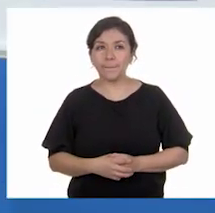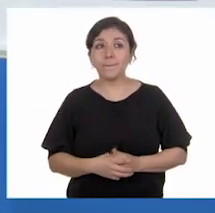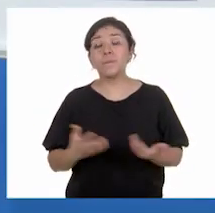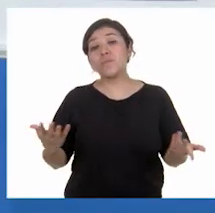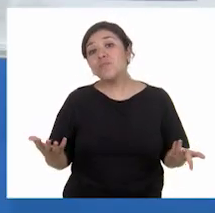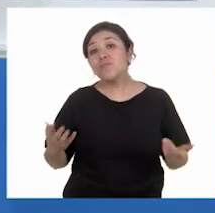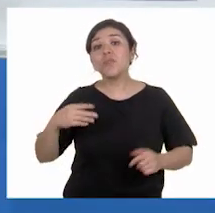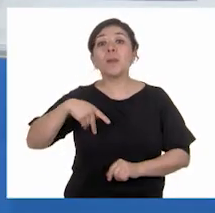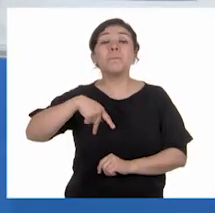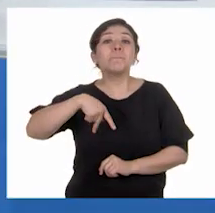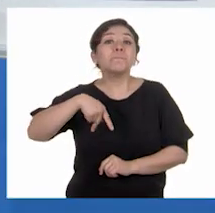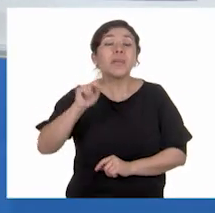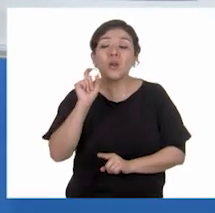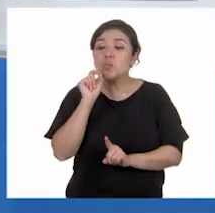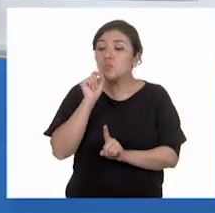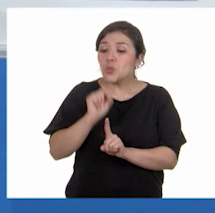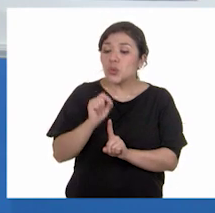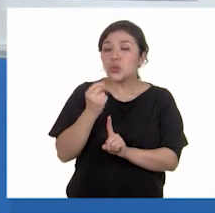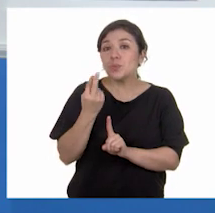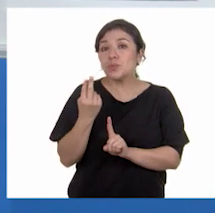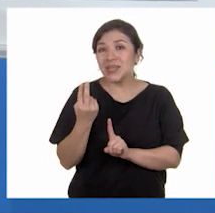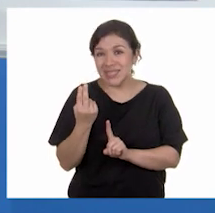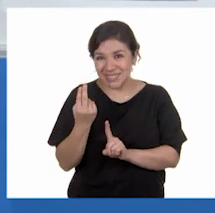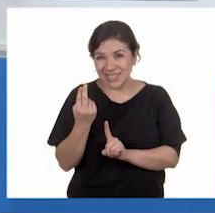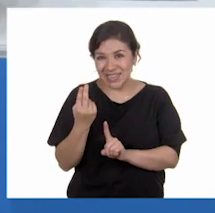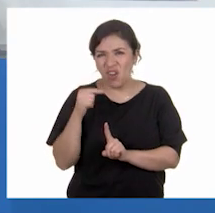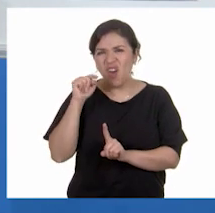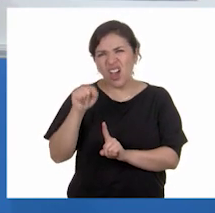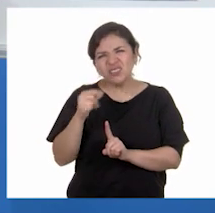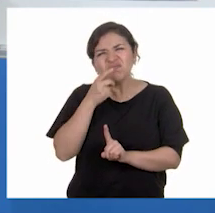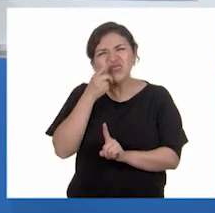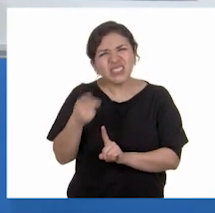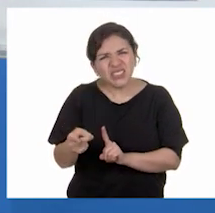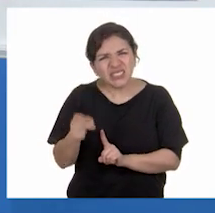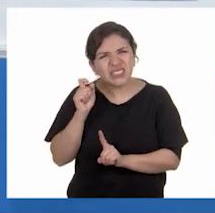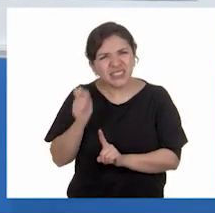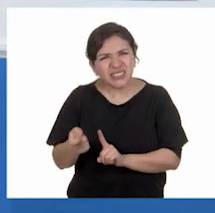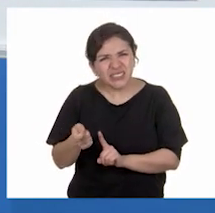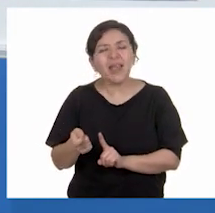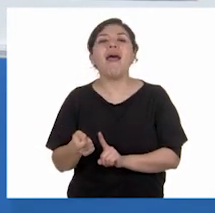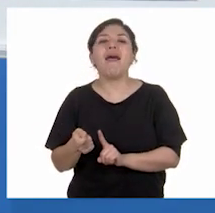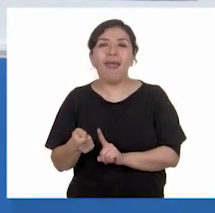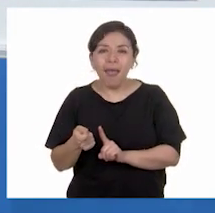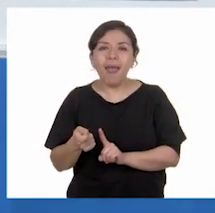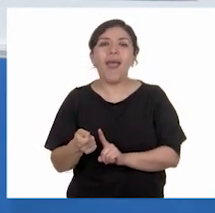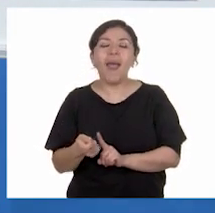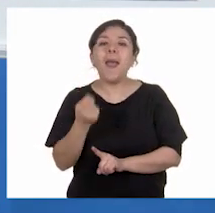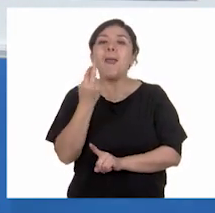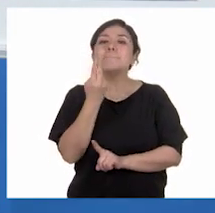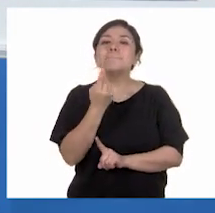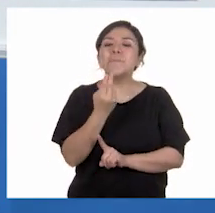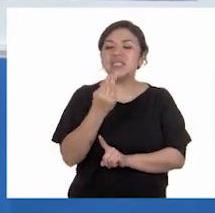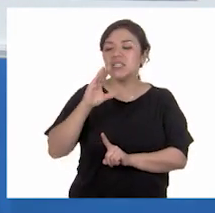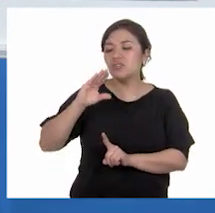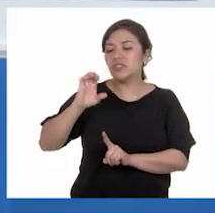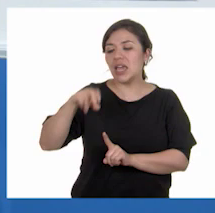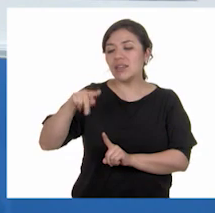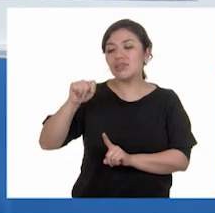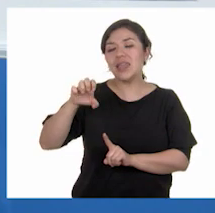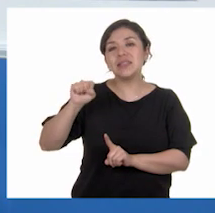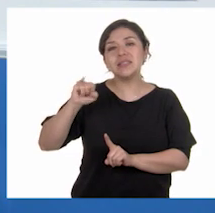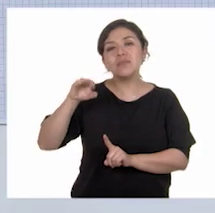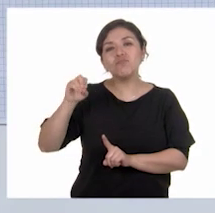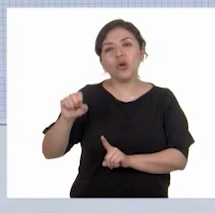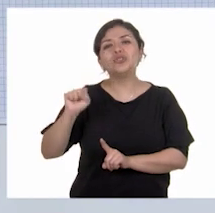Pero el punto 25 quiere decir 25 centésimos, es